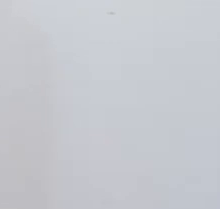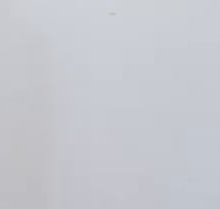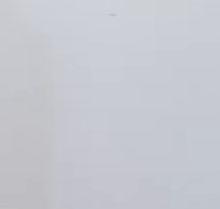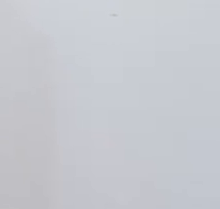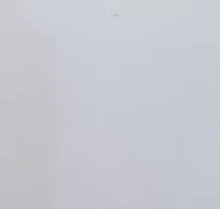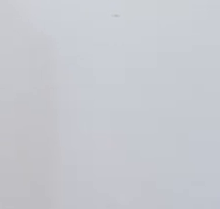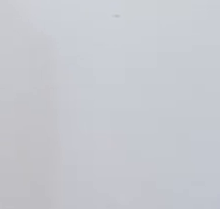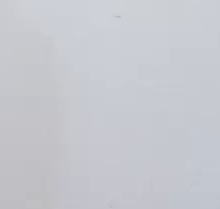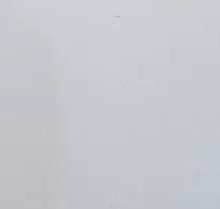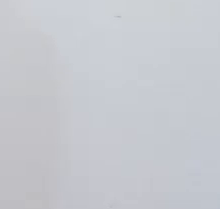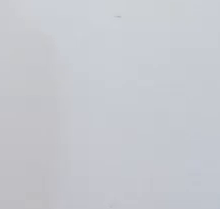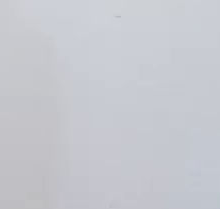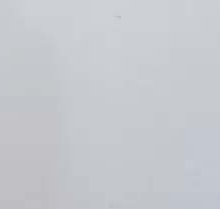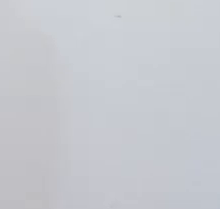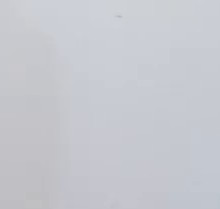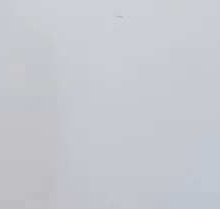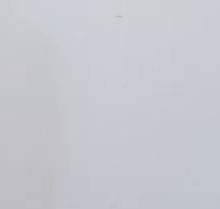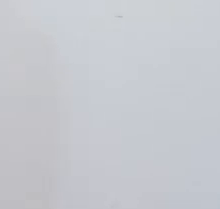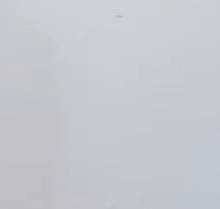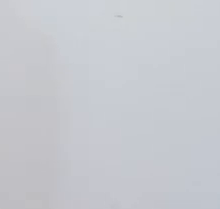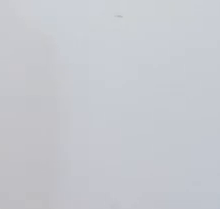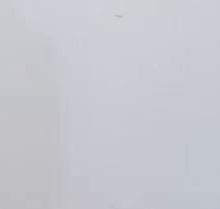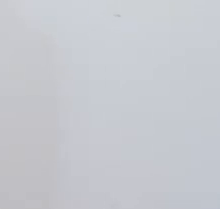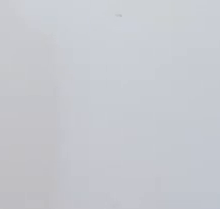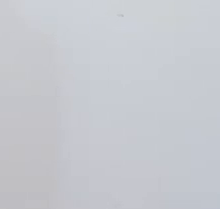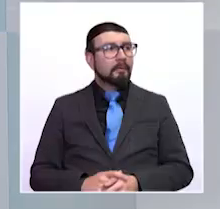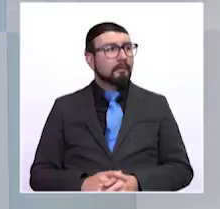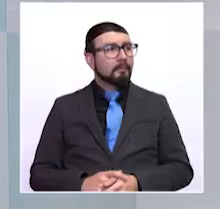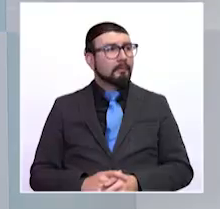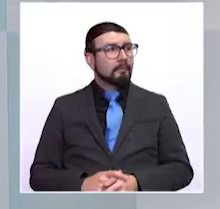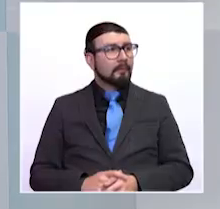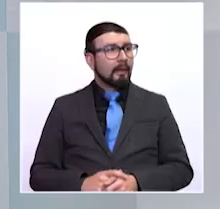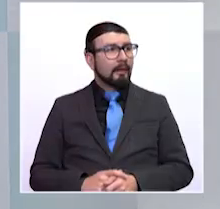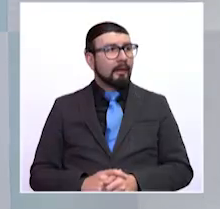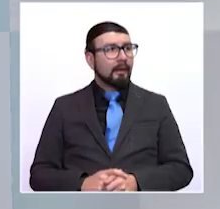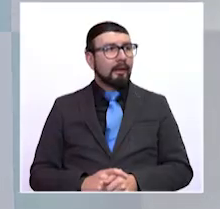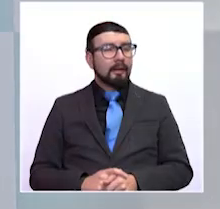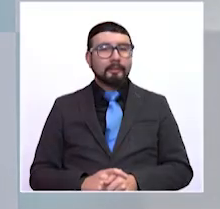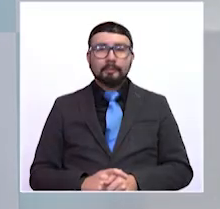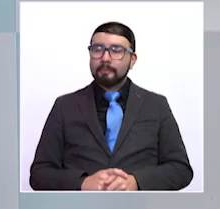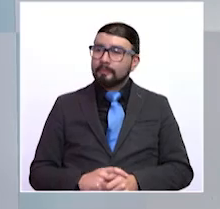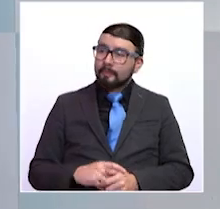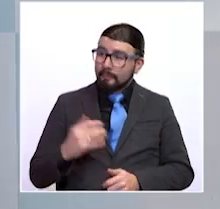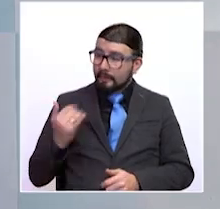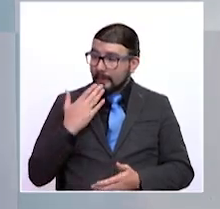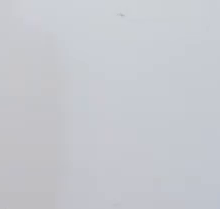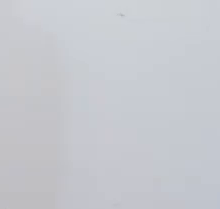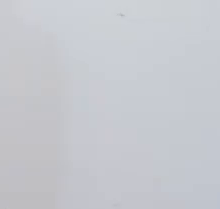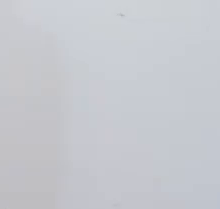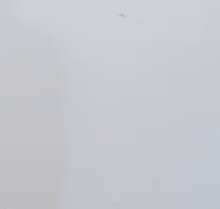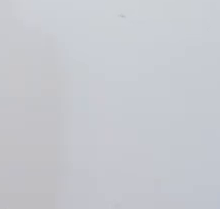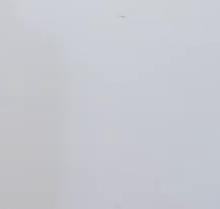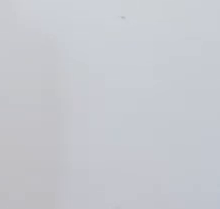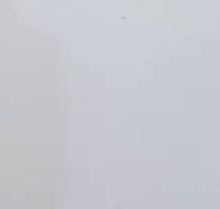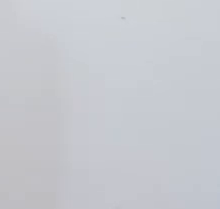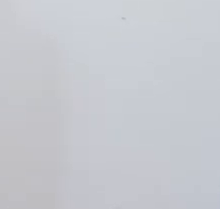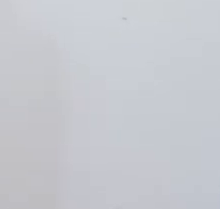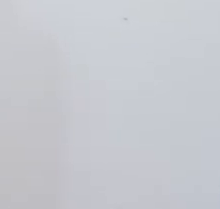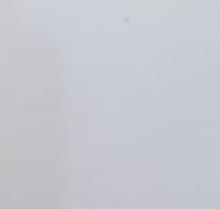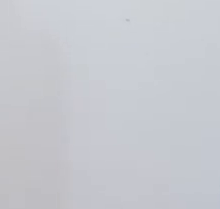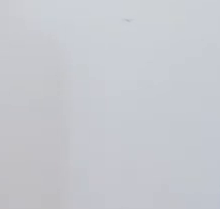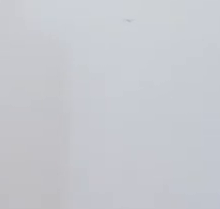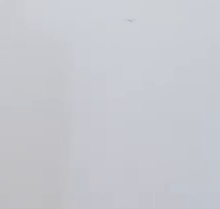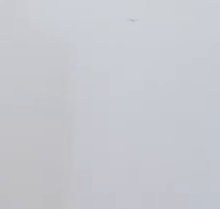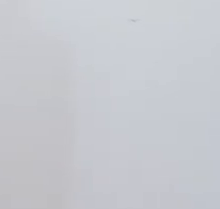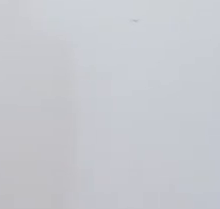doctor Jorge Enrique, quiero presentarle la doctora. Doctora Primavera, muchas gracias por estar con nosotros. Muchísimas gracias por la invitación. Felicitarla por esa